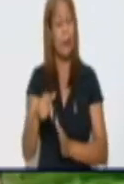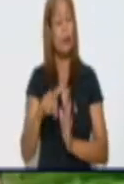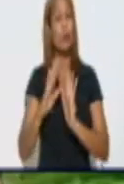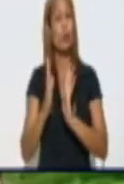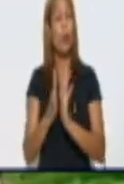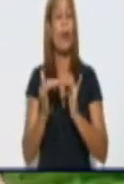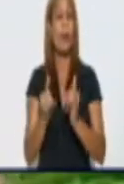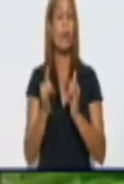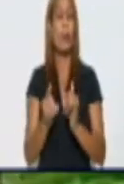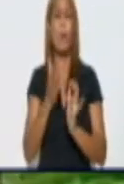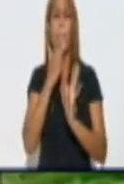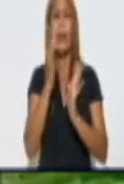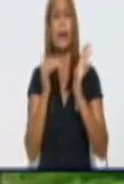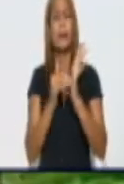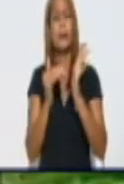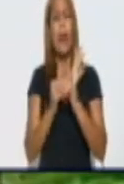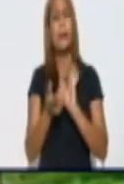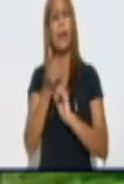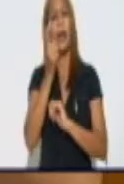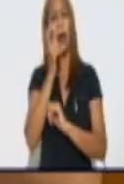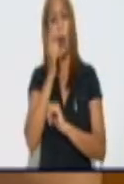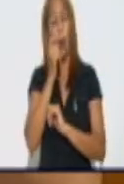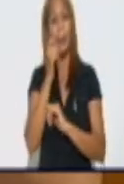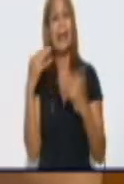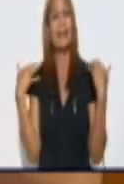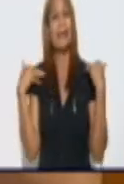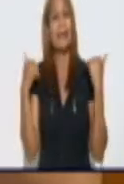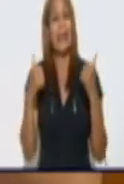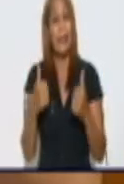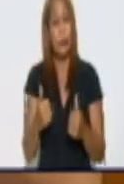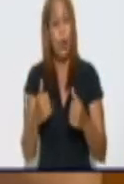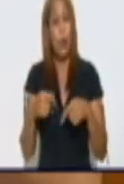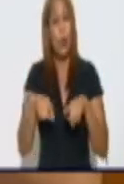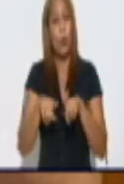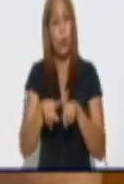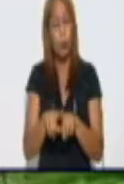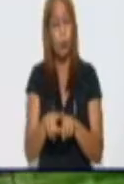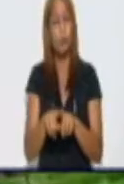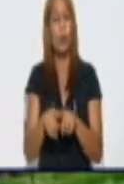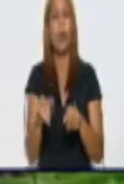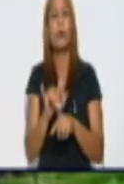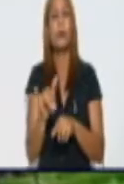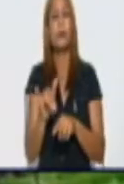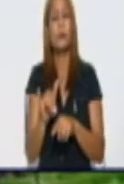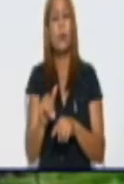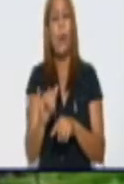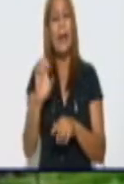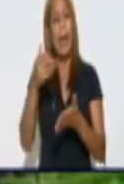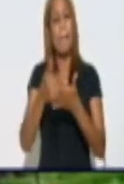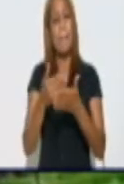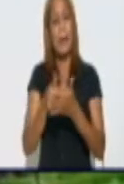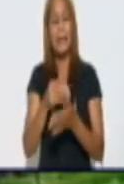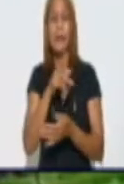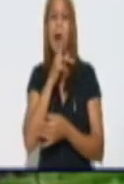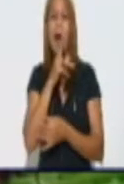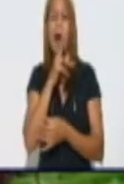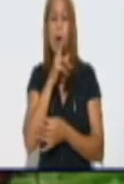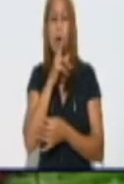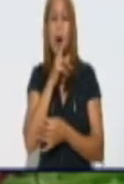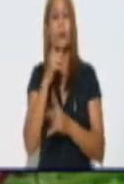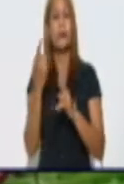Las buenas tardes para Norberto Millán Sánchez, director adjunto de la empresa de acueducto y alcantarillado en la provincia. También nos